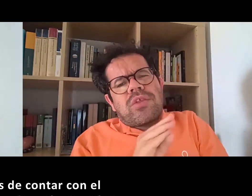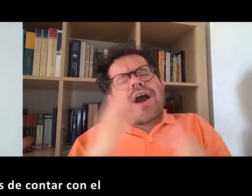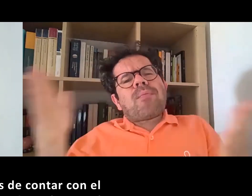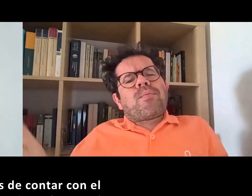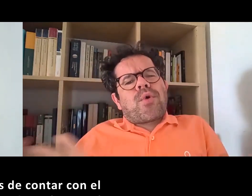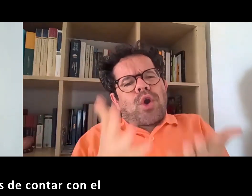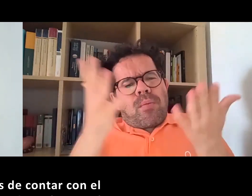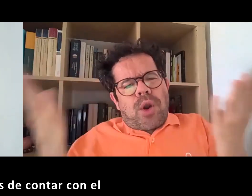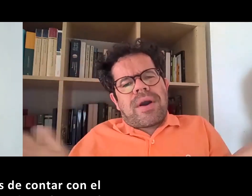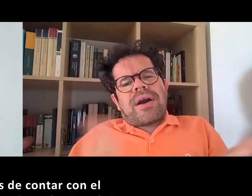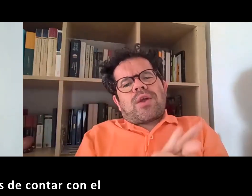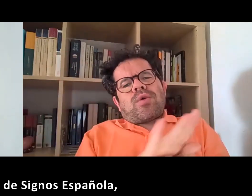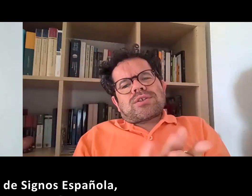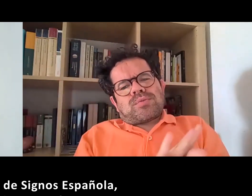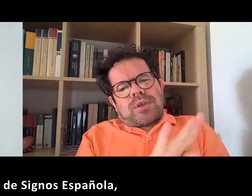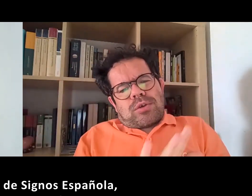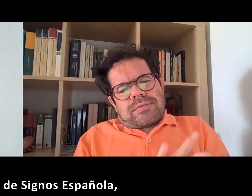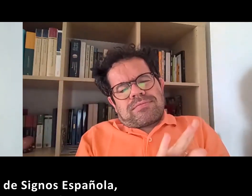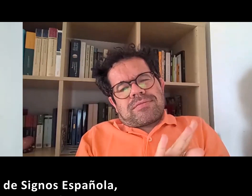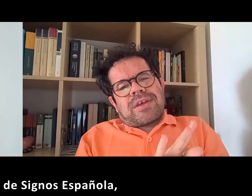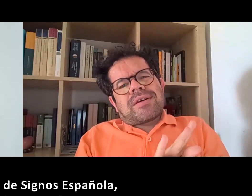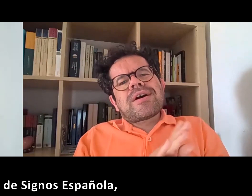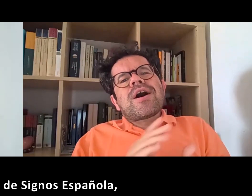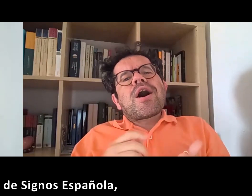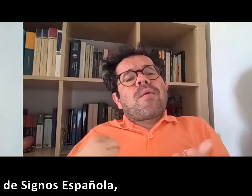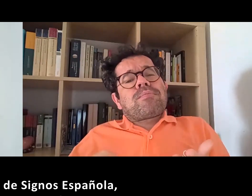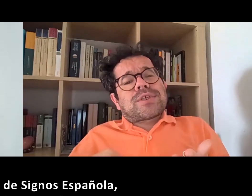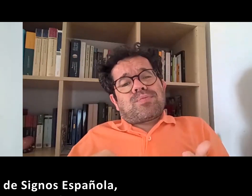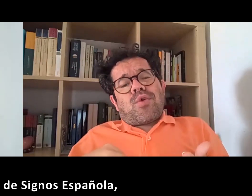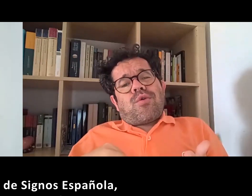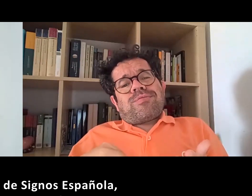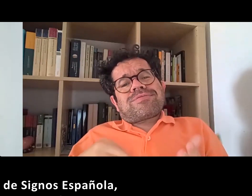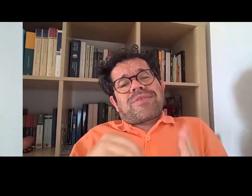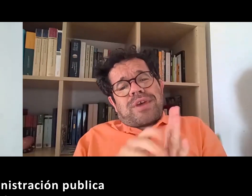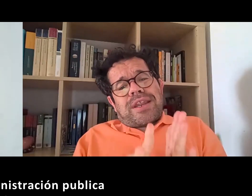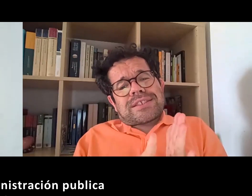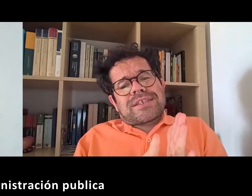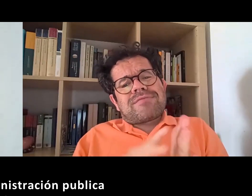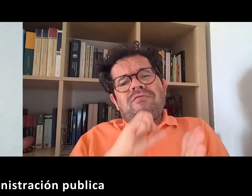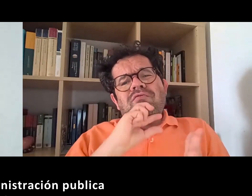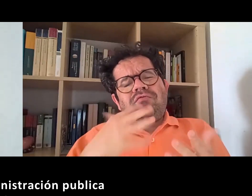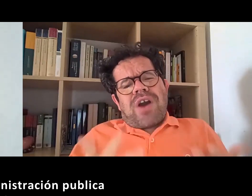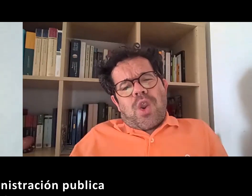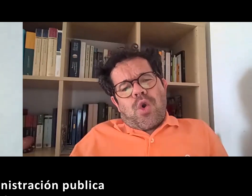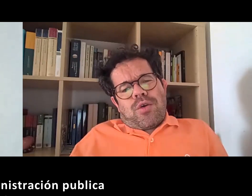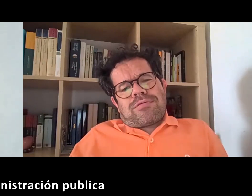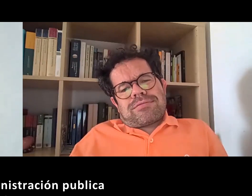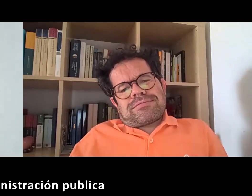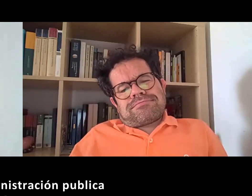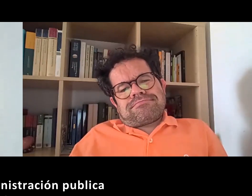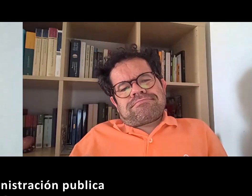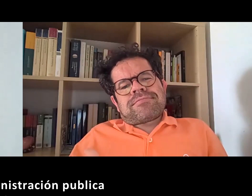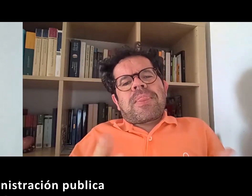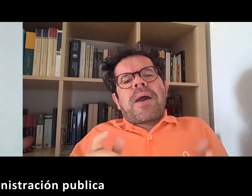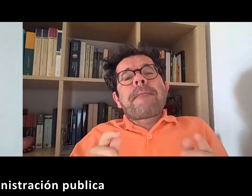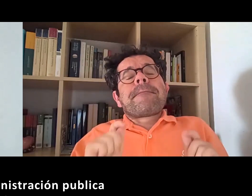de normalización lingüística de la lengua de signos española, un organismo en el seno de la administración pública que cuida